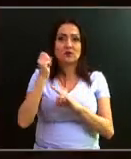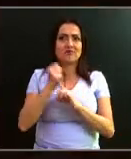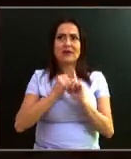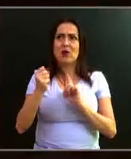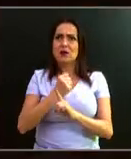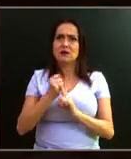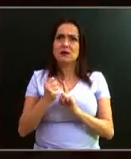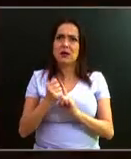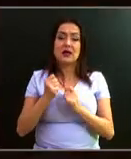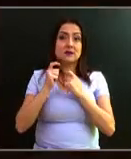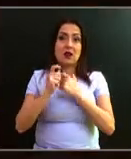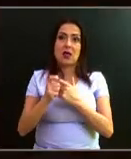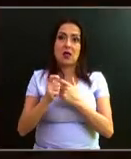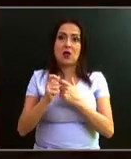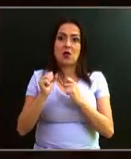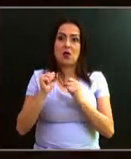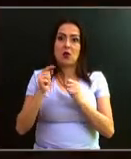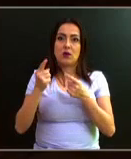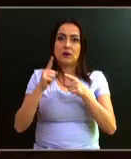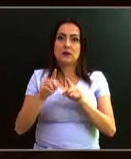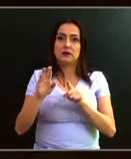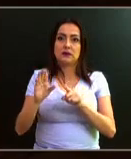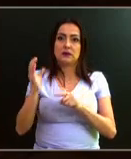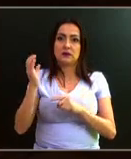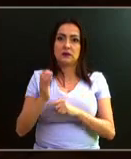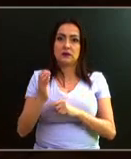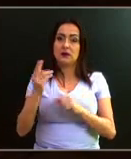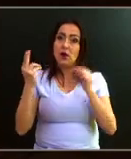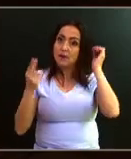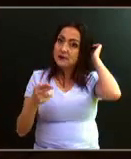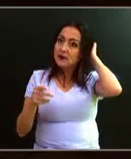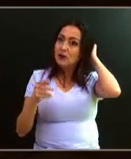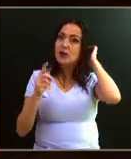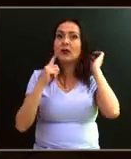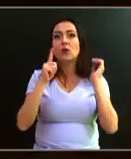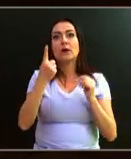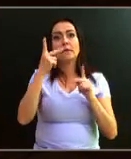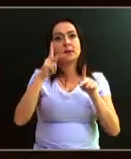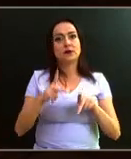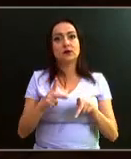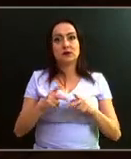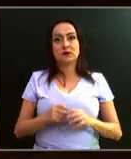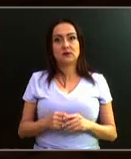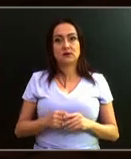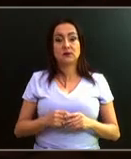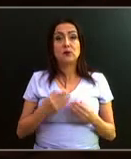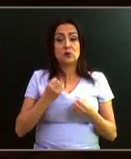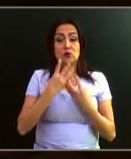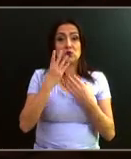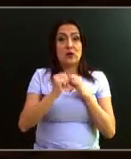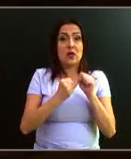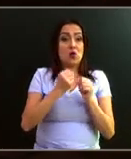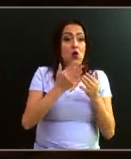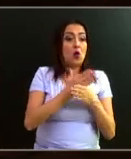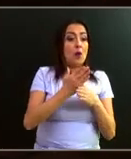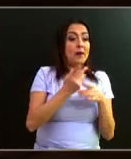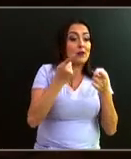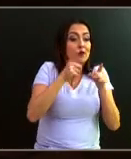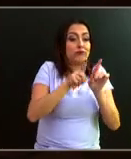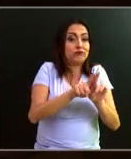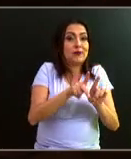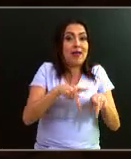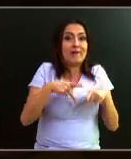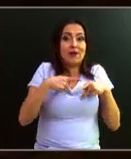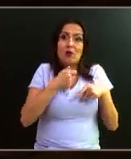violencia extrema con que se ejecutó este crimen, este homicidio de una persona que durante mucho tiempo compartió su vida con